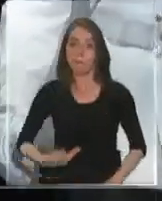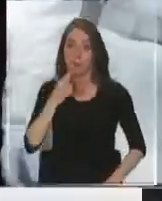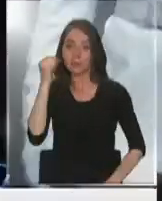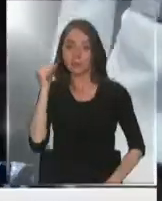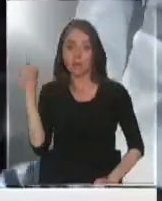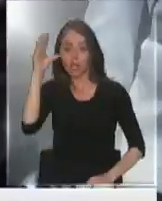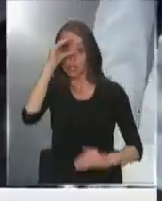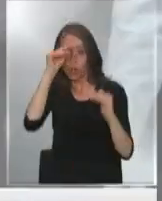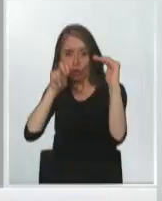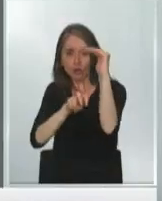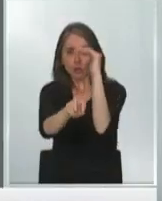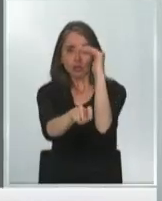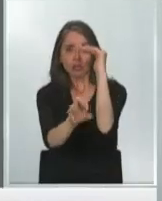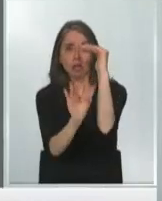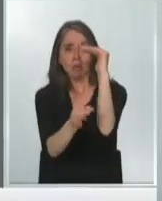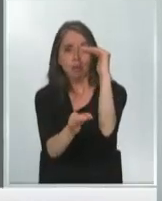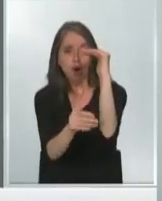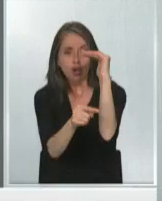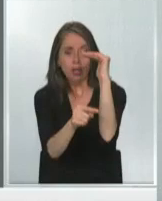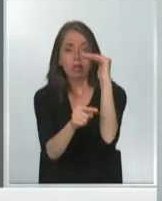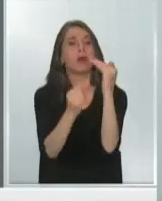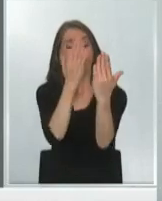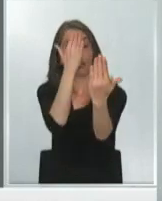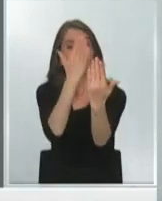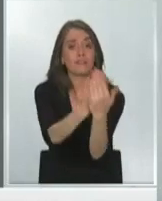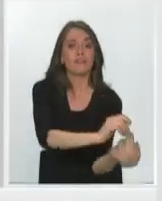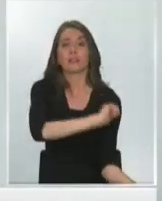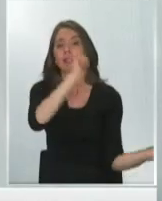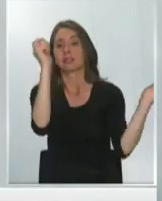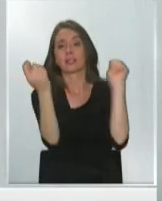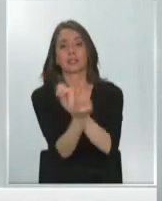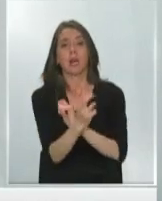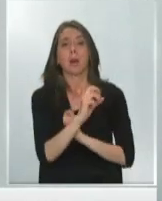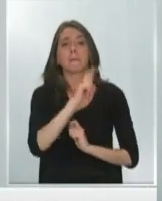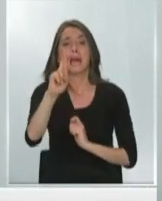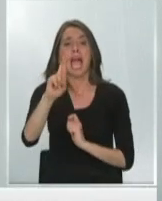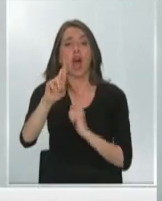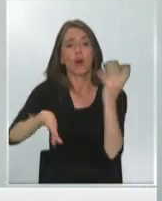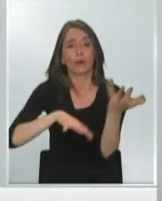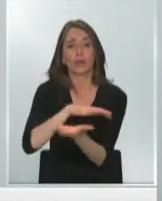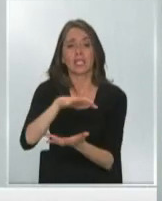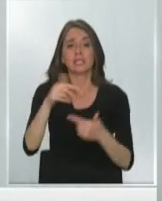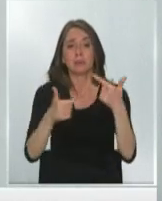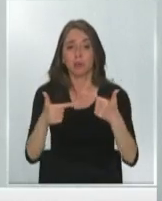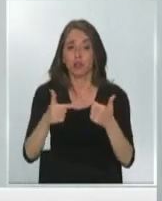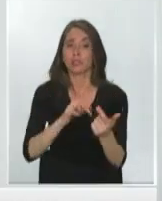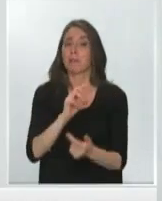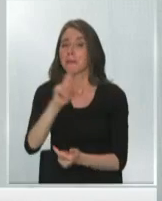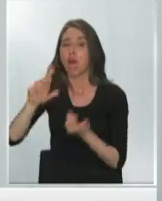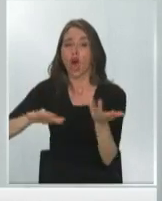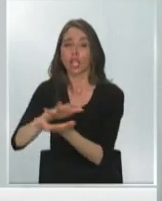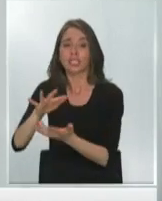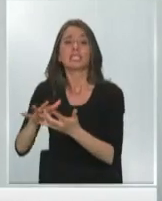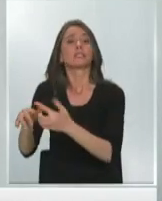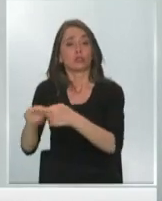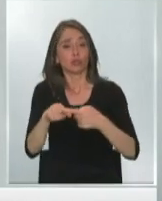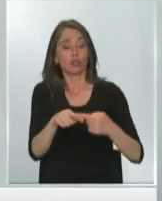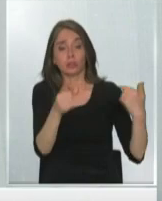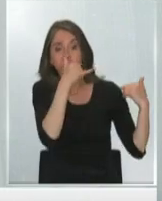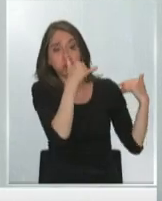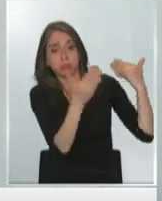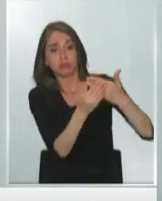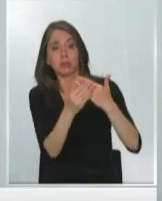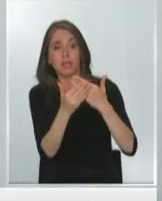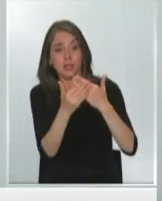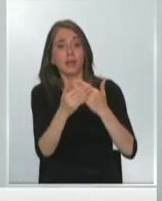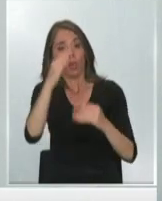Piñera volver de noche a La Moneda para enfrentar la que se transformaría en la peor crisis política y social desde la dictadura, los ojos